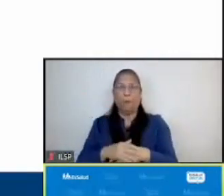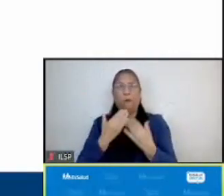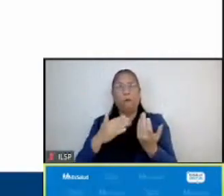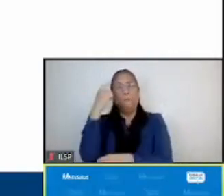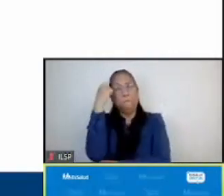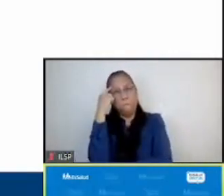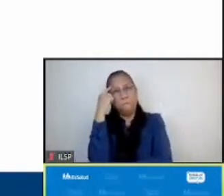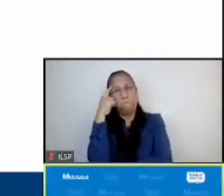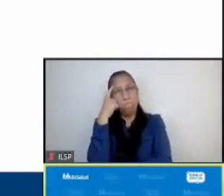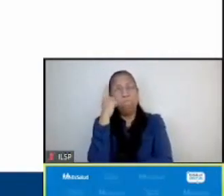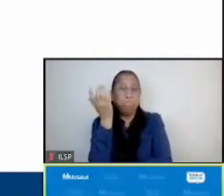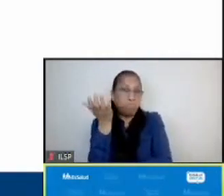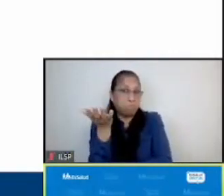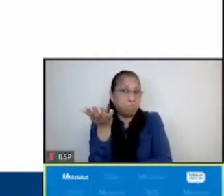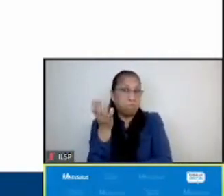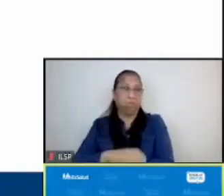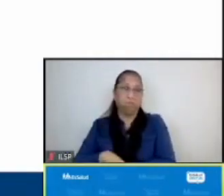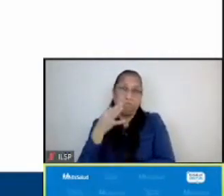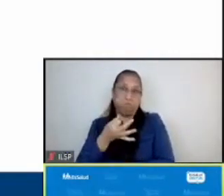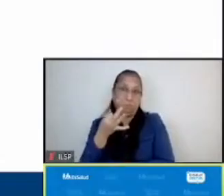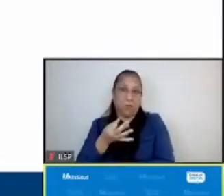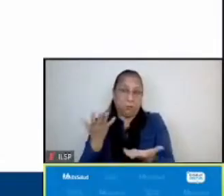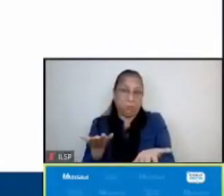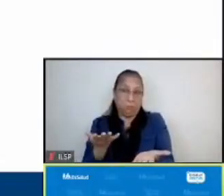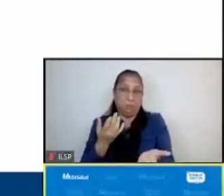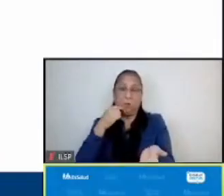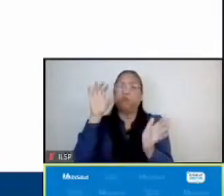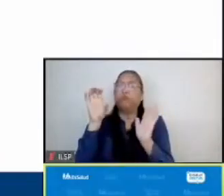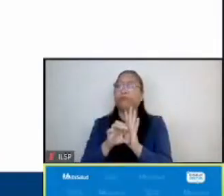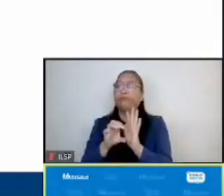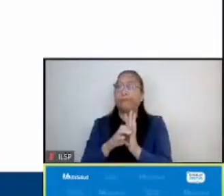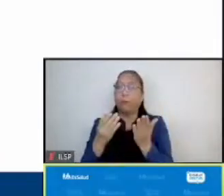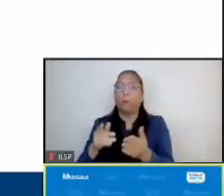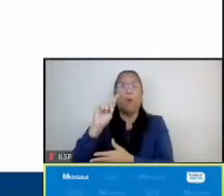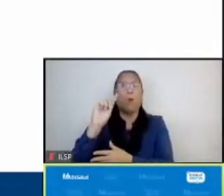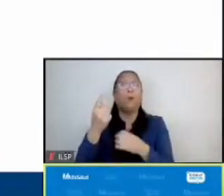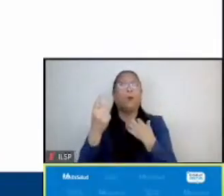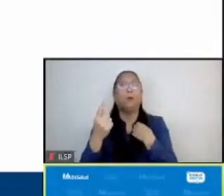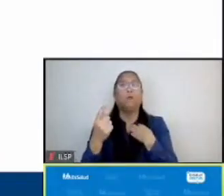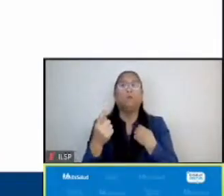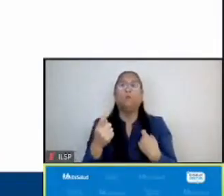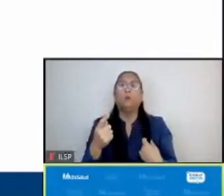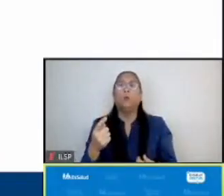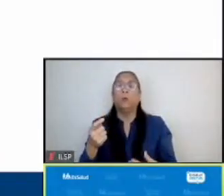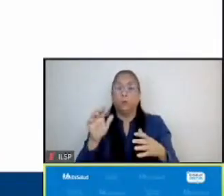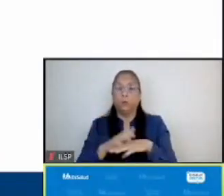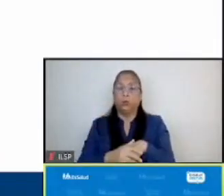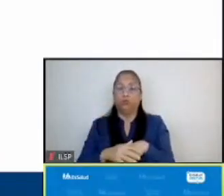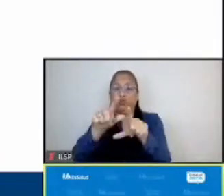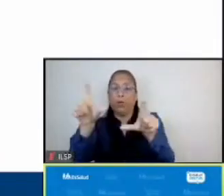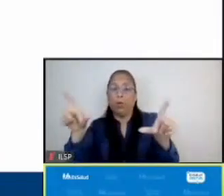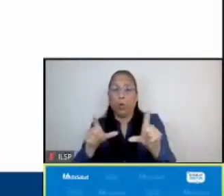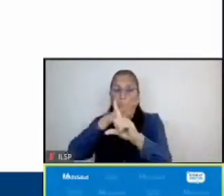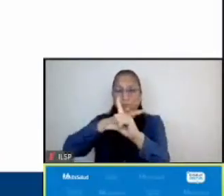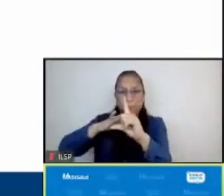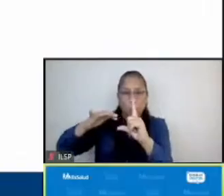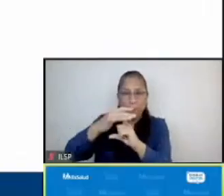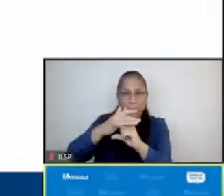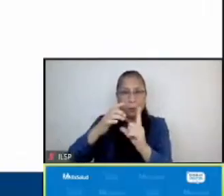son lógicas de cierta manera. Entonces, en primer lugar, son medidas ambientales, como mantener